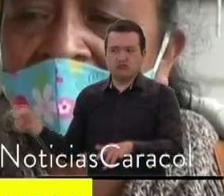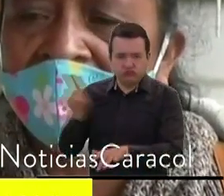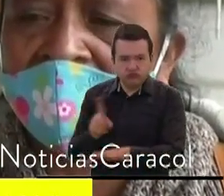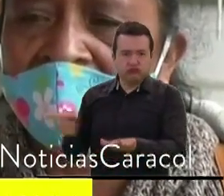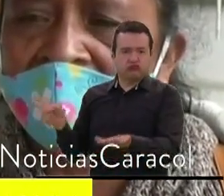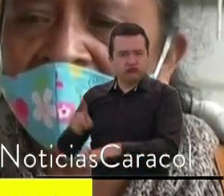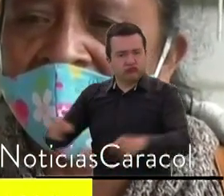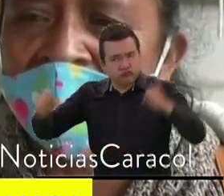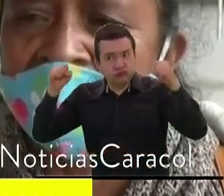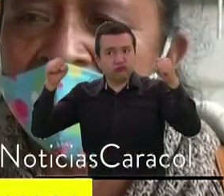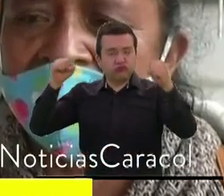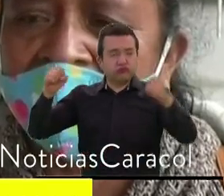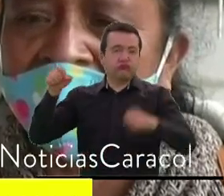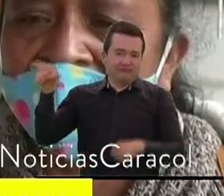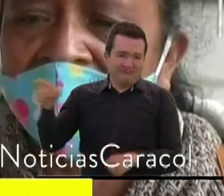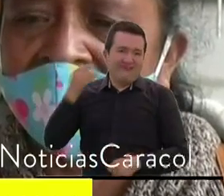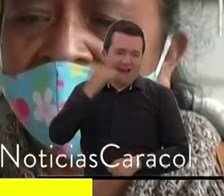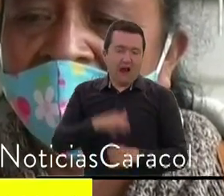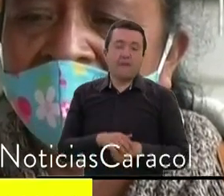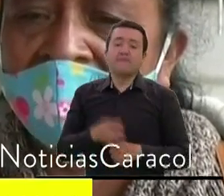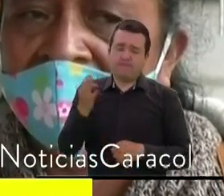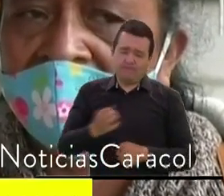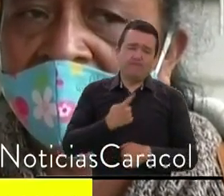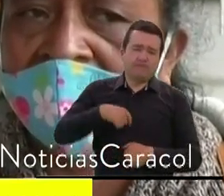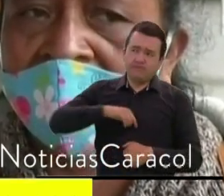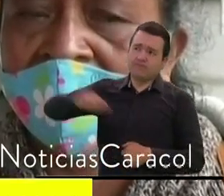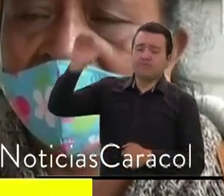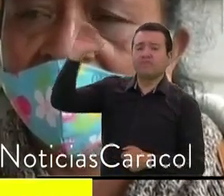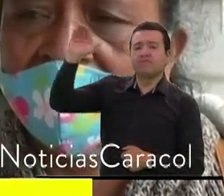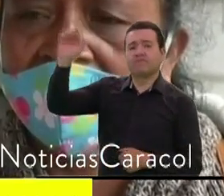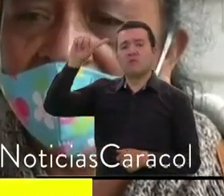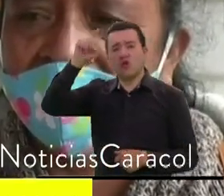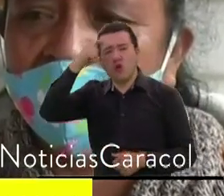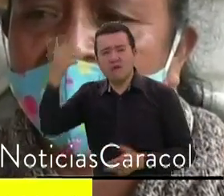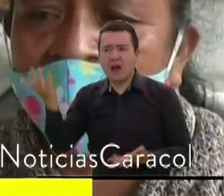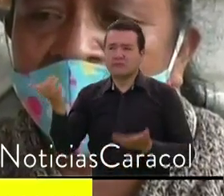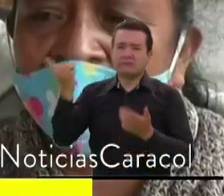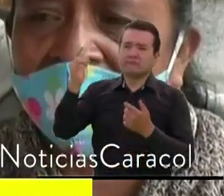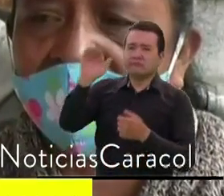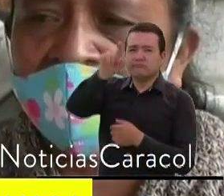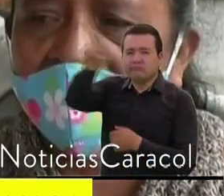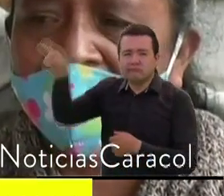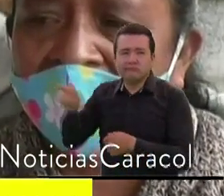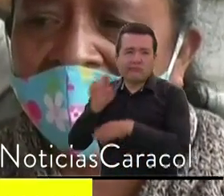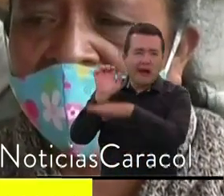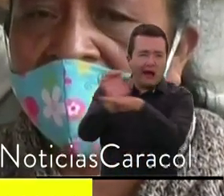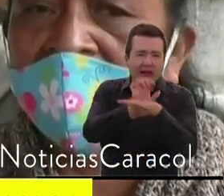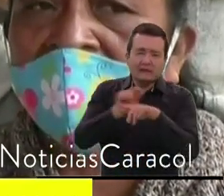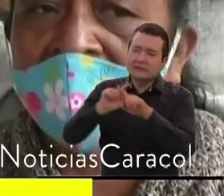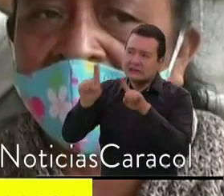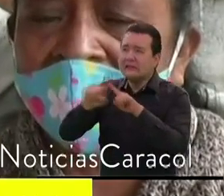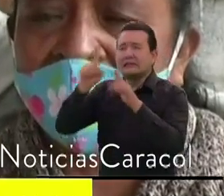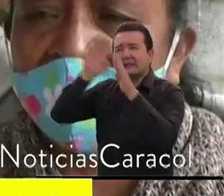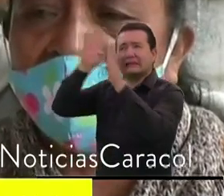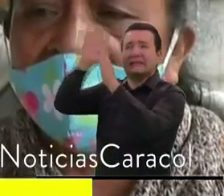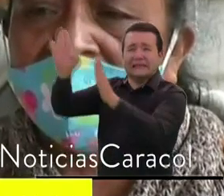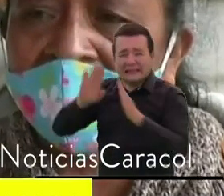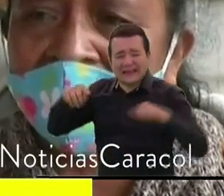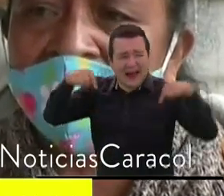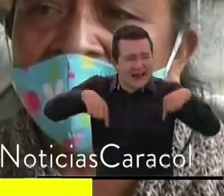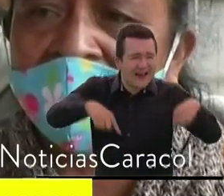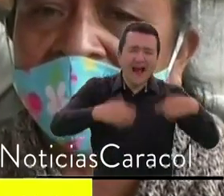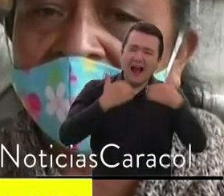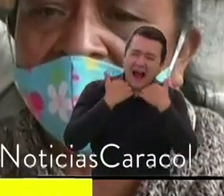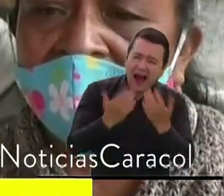al gobierno, hacemos un llamado a las diferentes entidades. Que por favor miren que algo está sucediendo, hay algo oscuro que